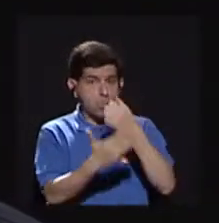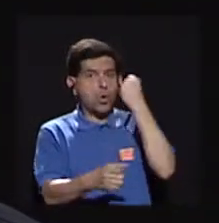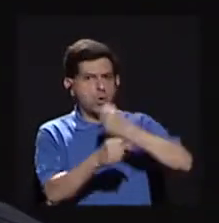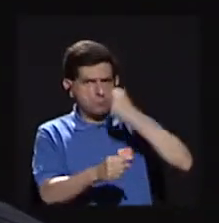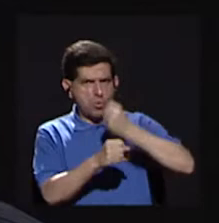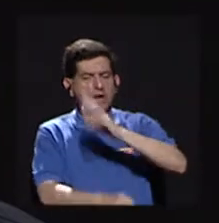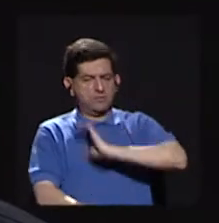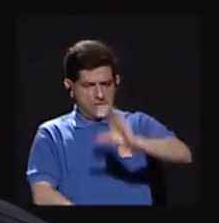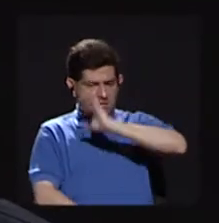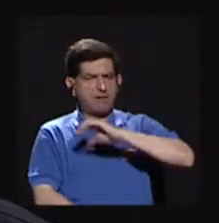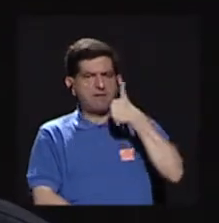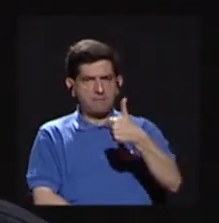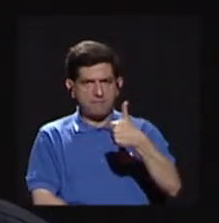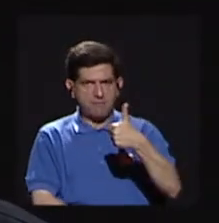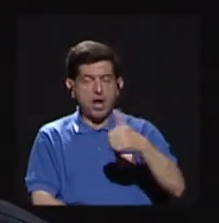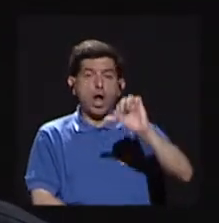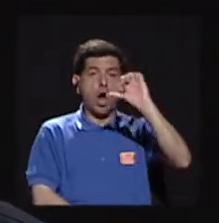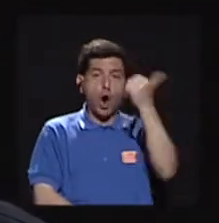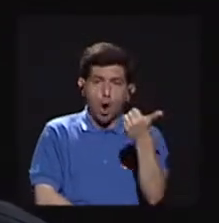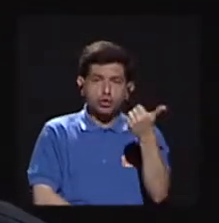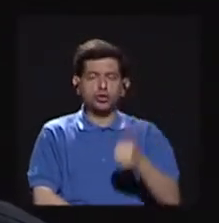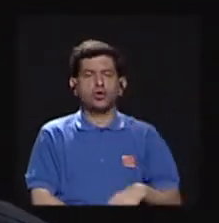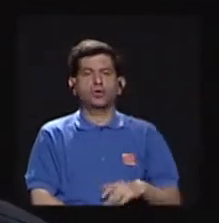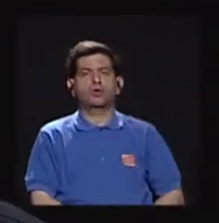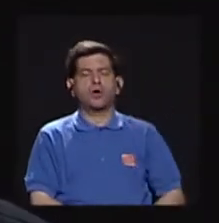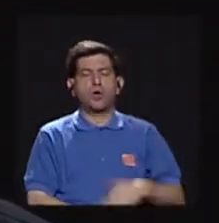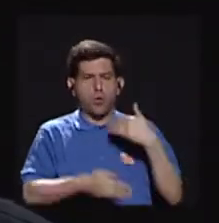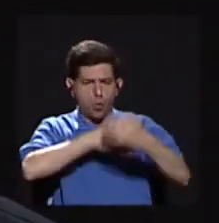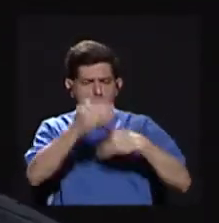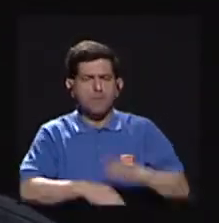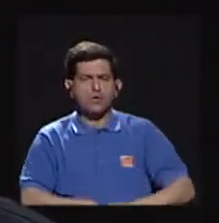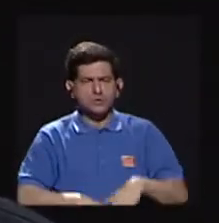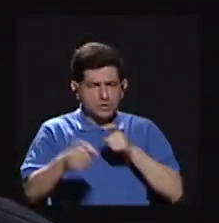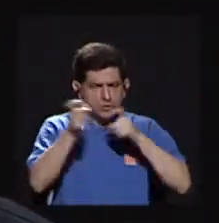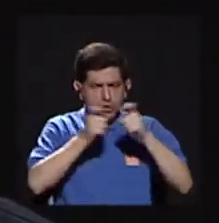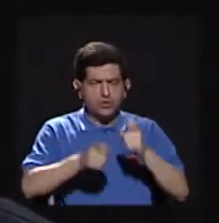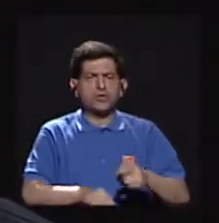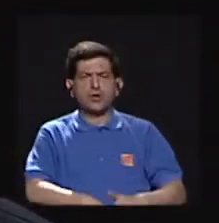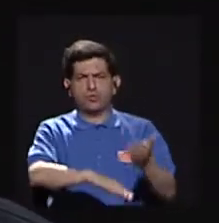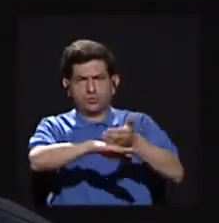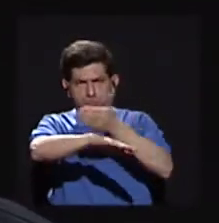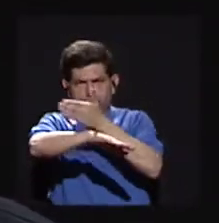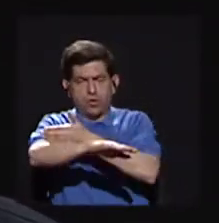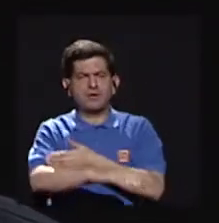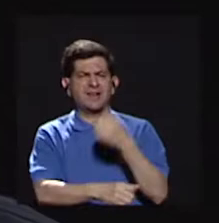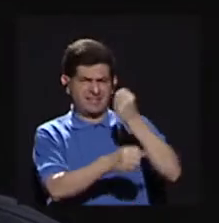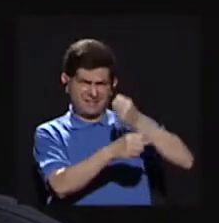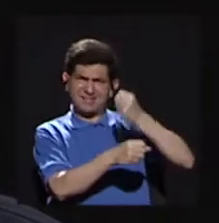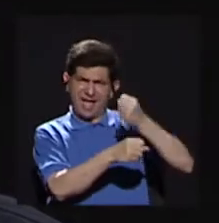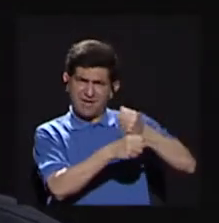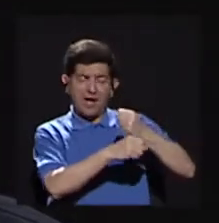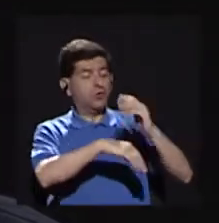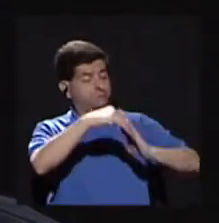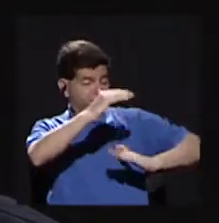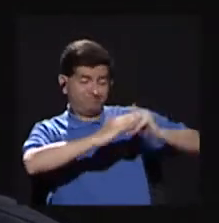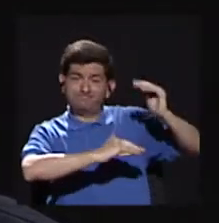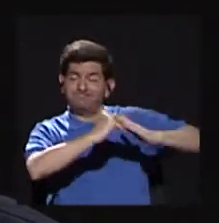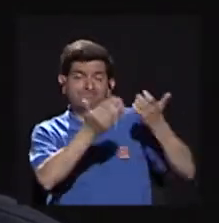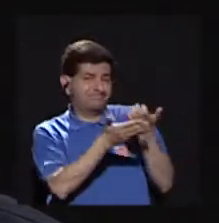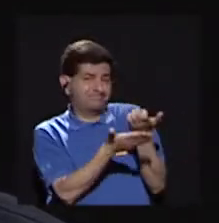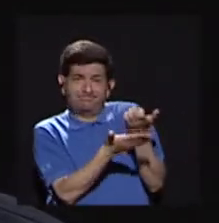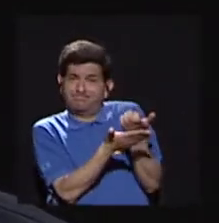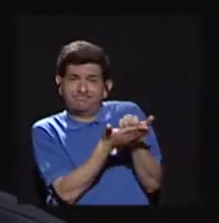pero de calidad y el otro es fiscalidad progresiva y empleo porque hay que construir una economía